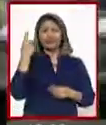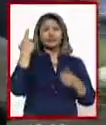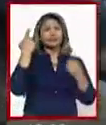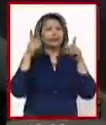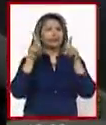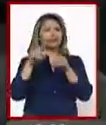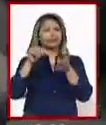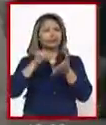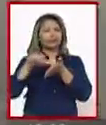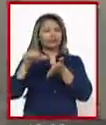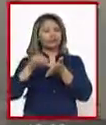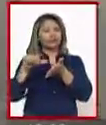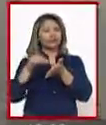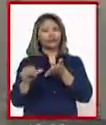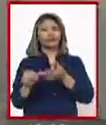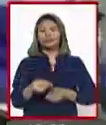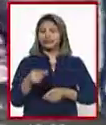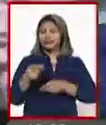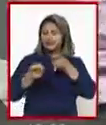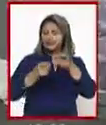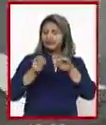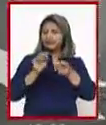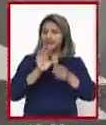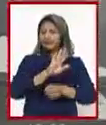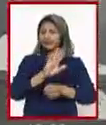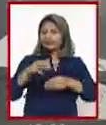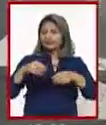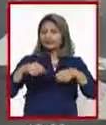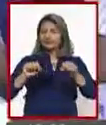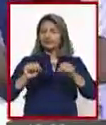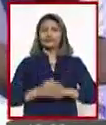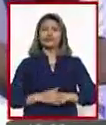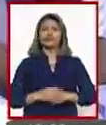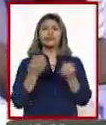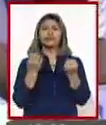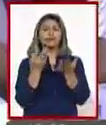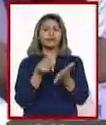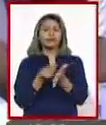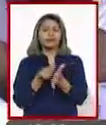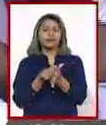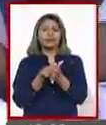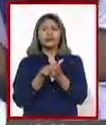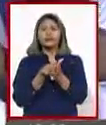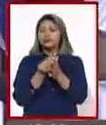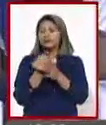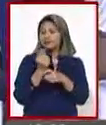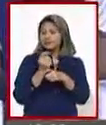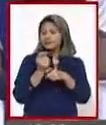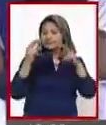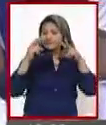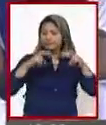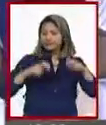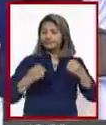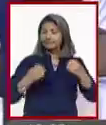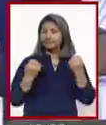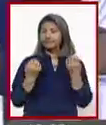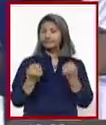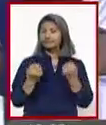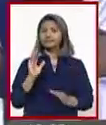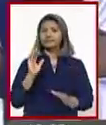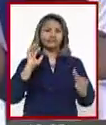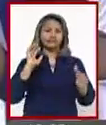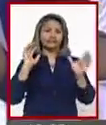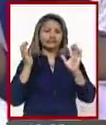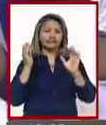acuerdo con el pago de la inspección vehicular a sus motos. ¿Cuánto debería de cobrar la inspección técnica vehicular? Pareciera